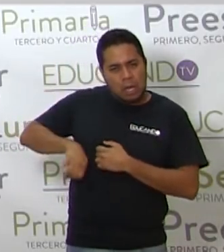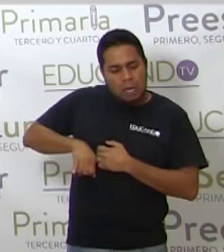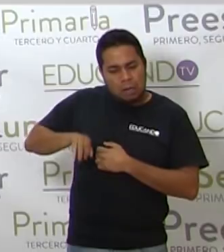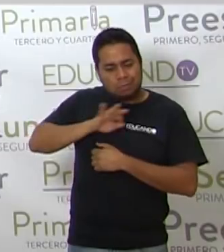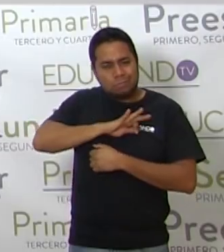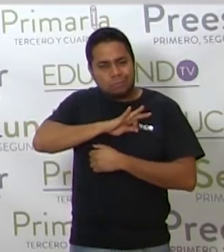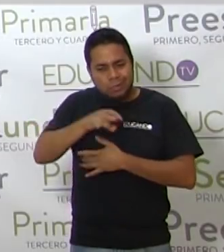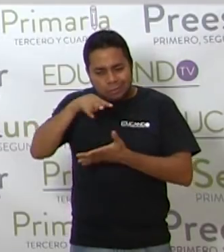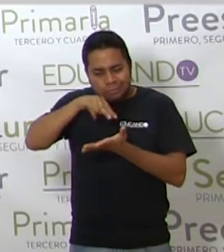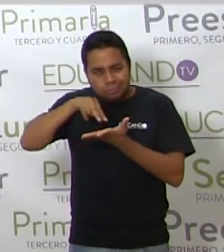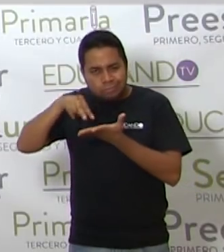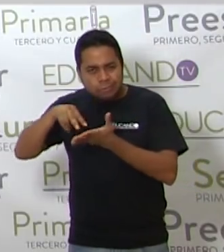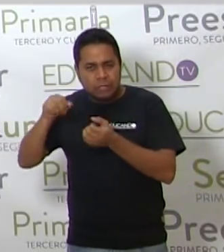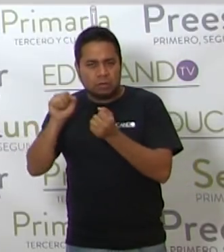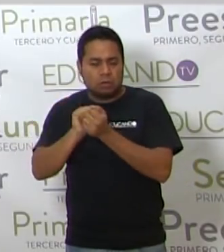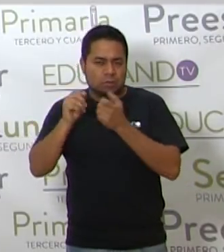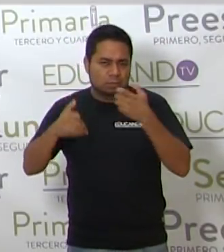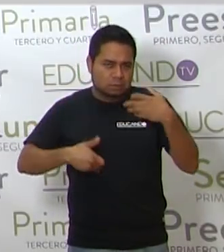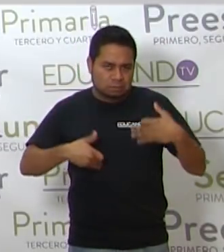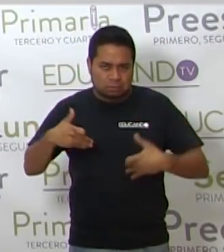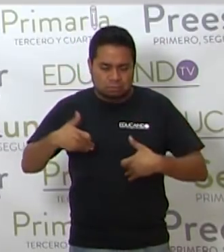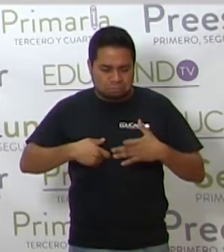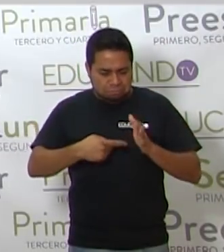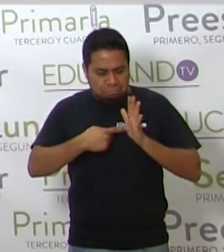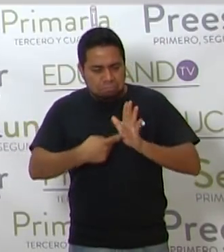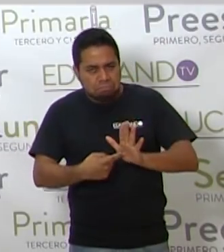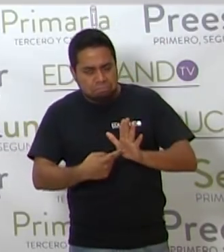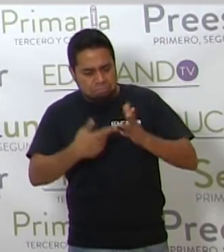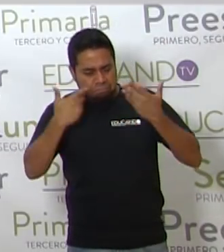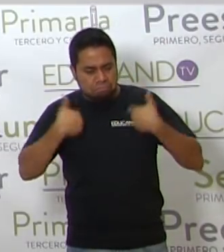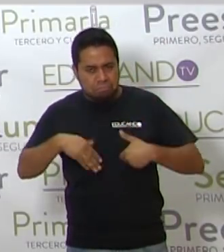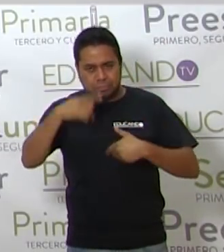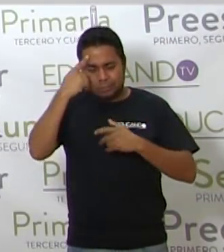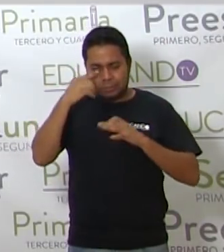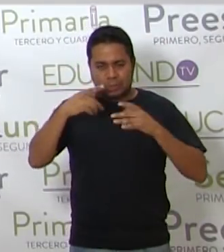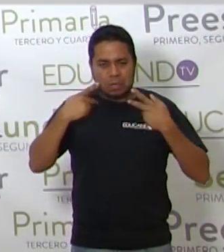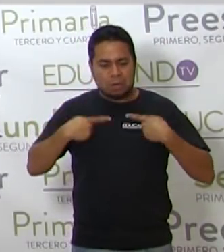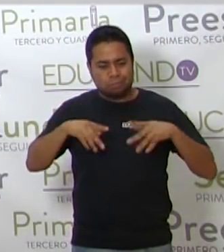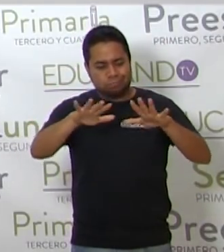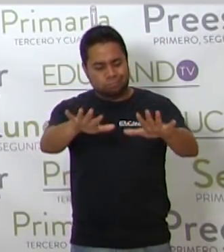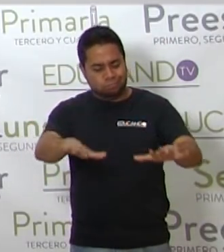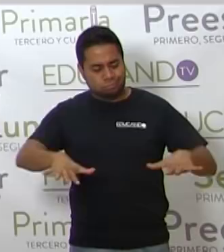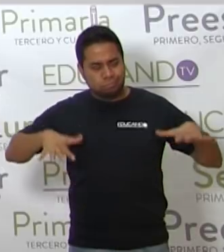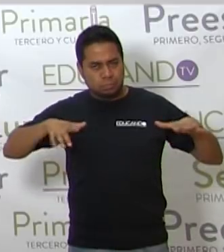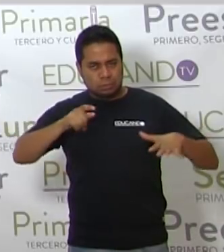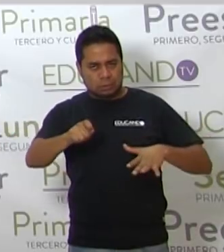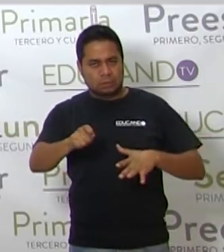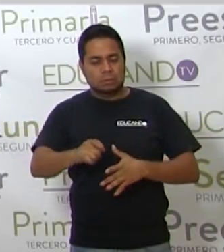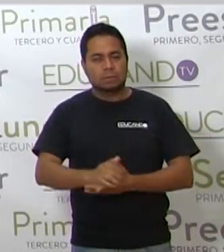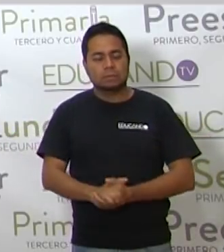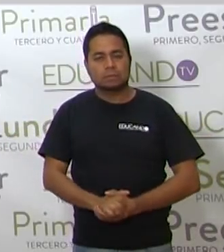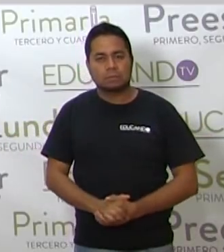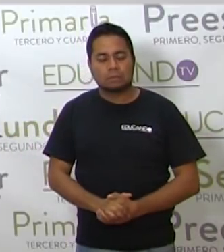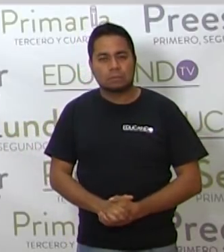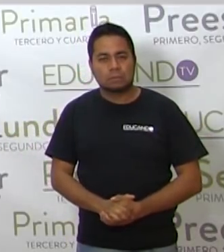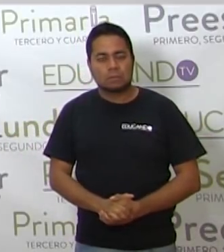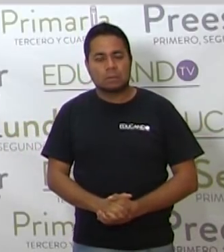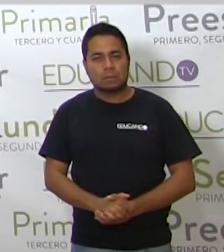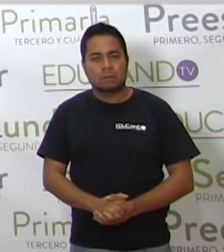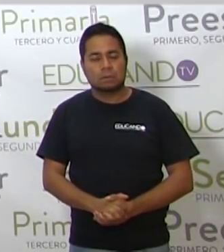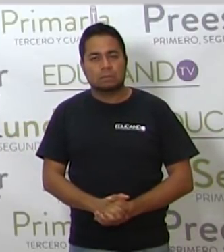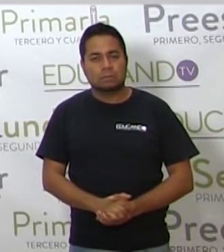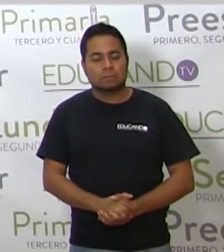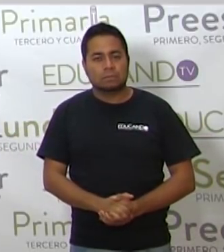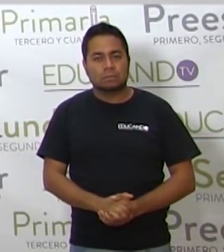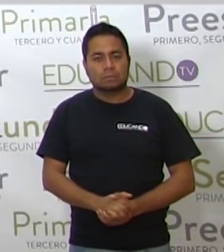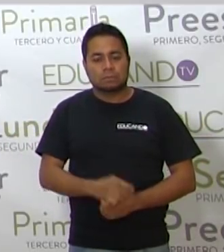una representación y presentarla ante un público. ¿Bien? A eso es cuando nos referimos a